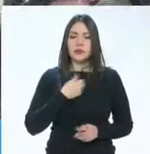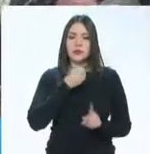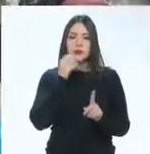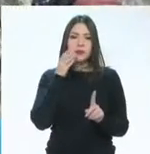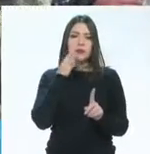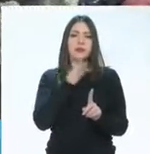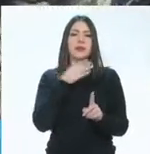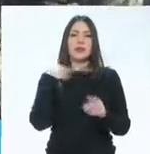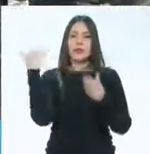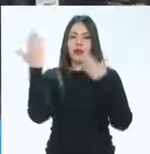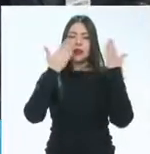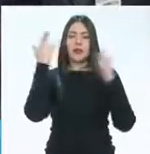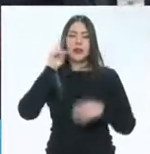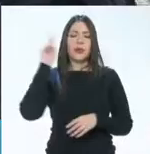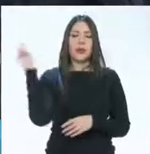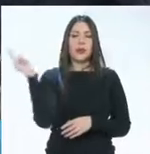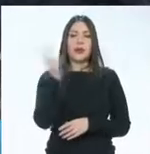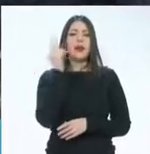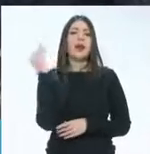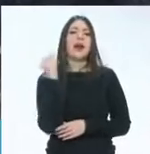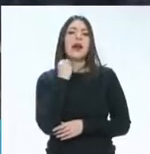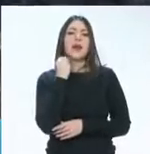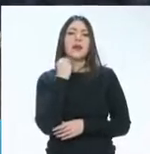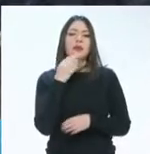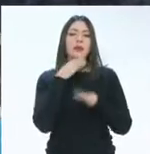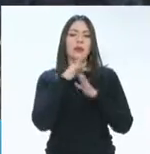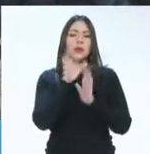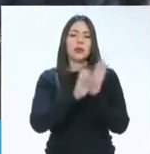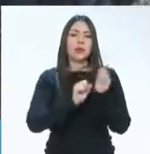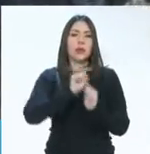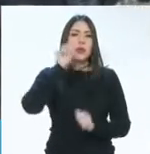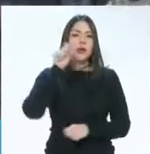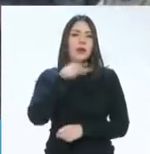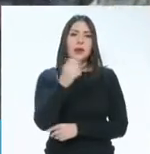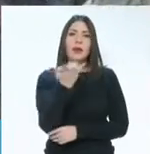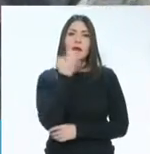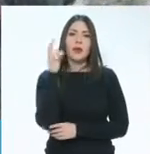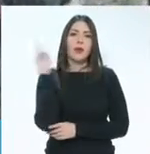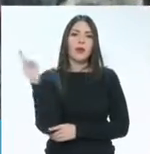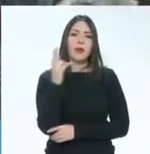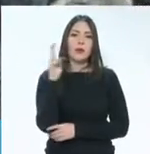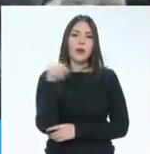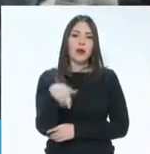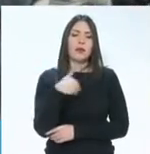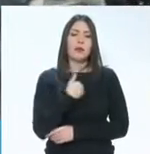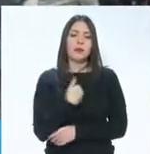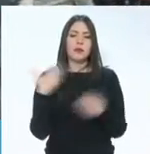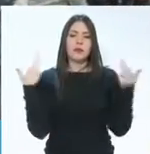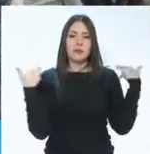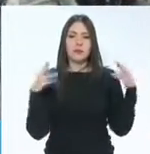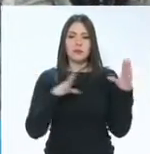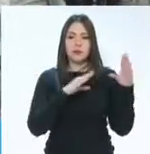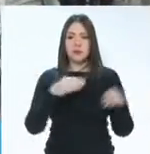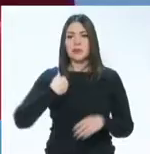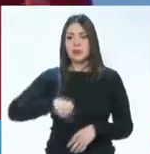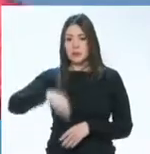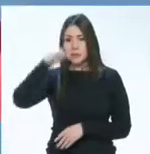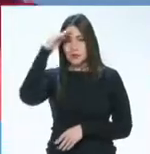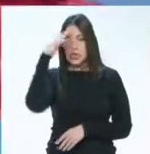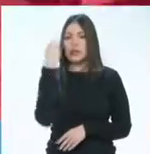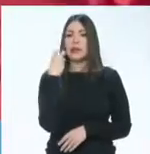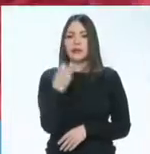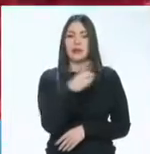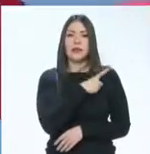seno de la academia universitaria, me refiero a la UNAM en concreto, donde soy catedrático, yo pienso que este sería el